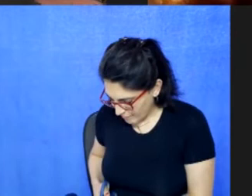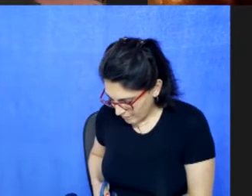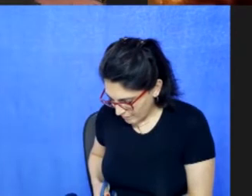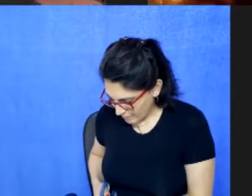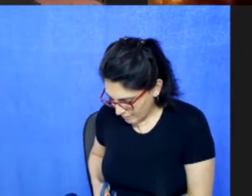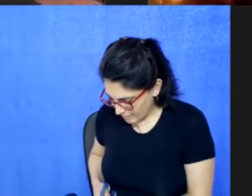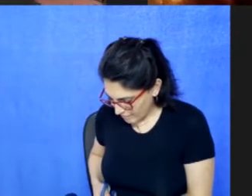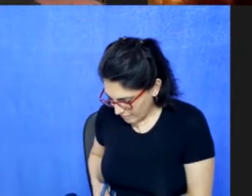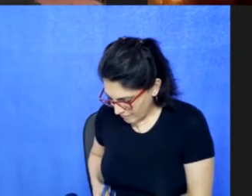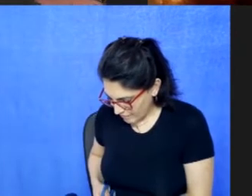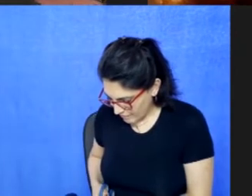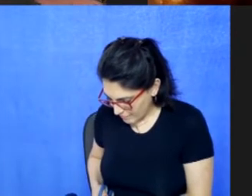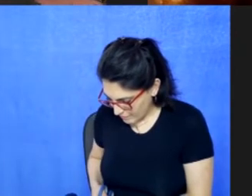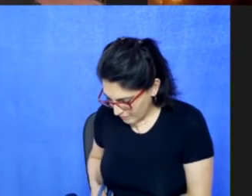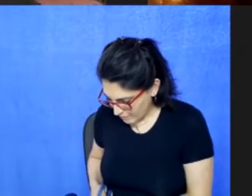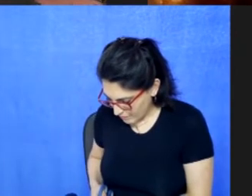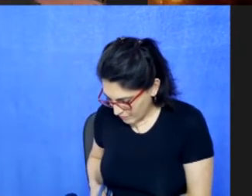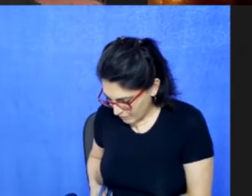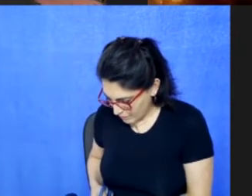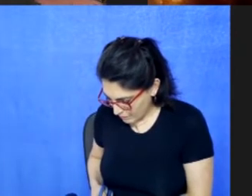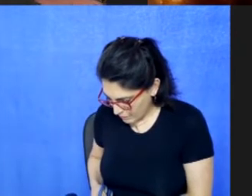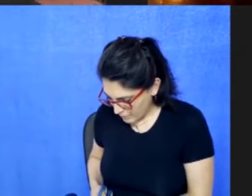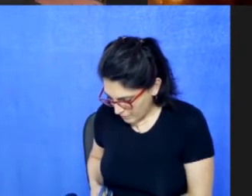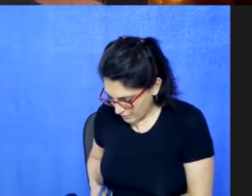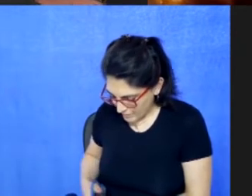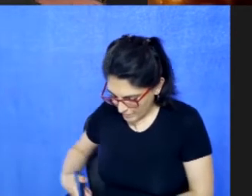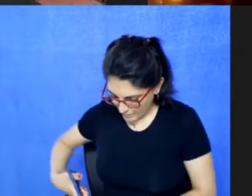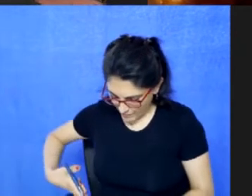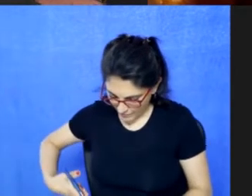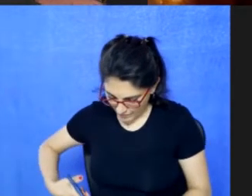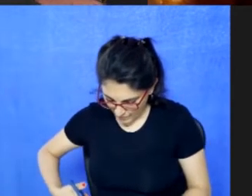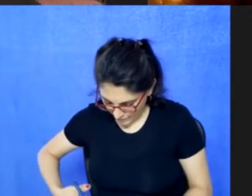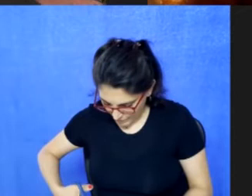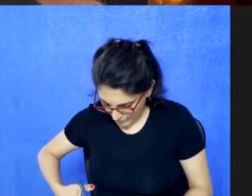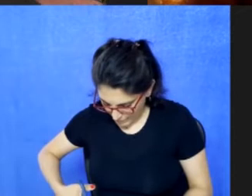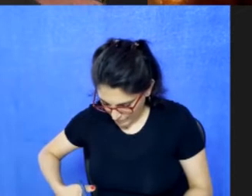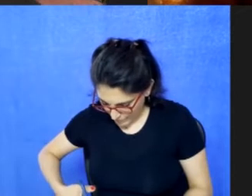diferente, es la textura del bizcocho. El bizcocho